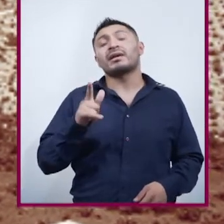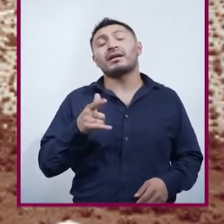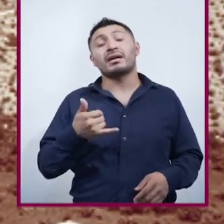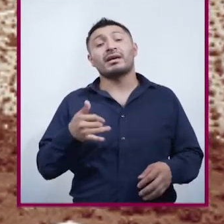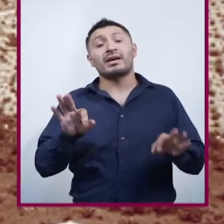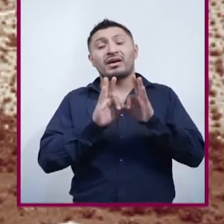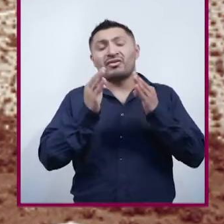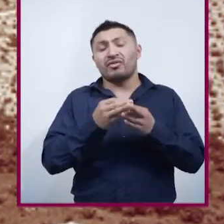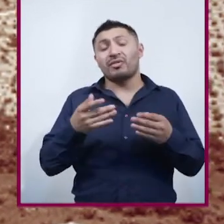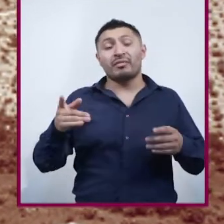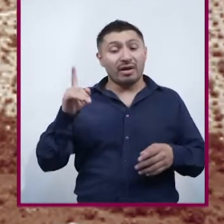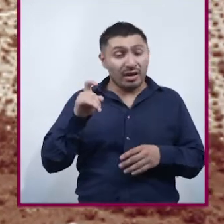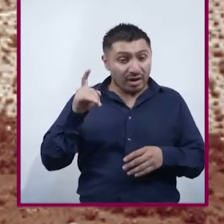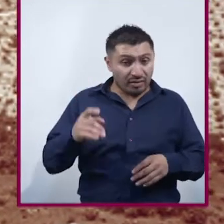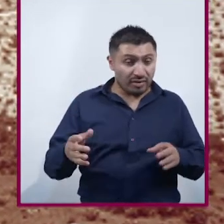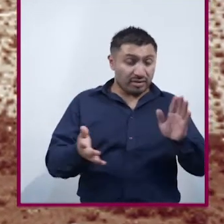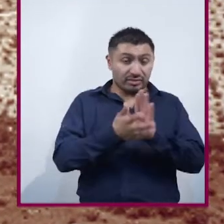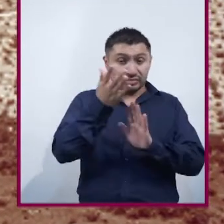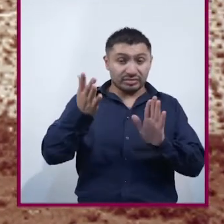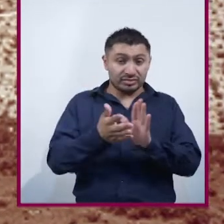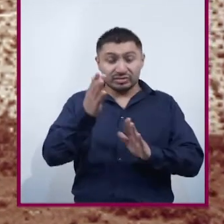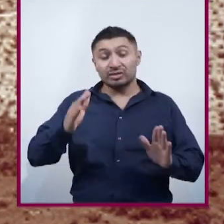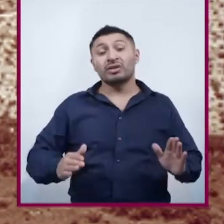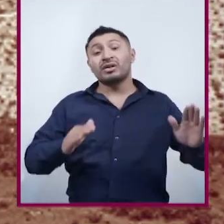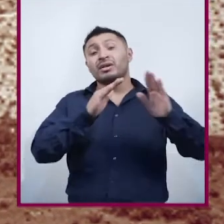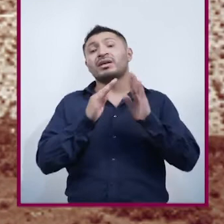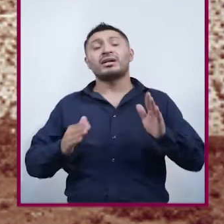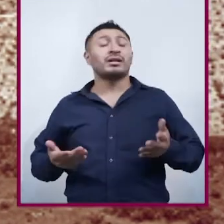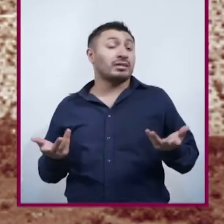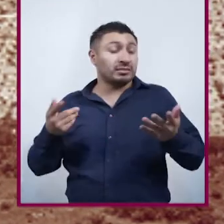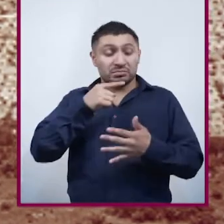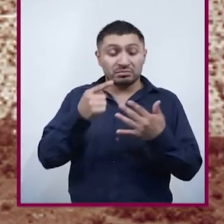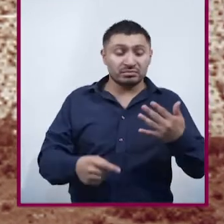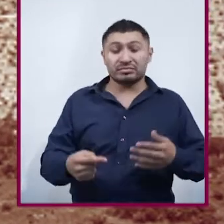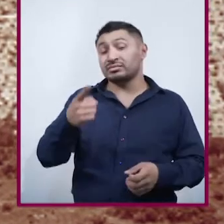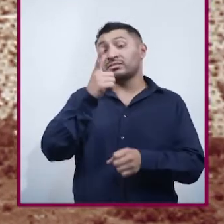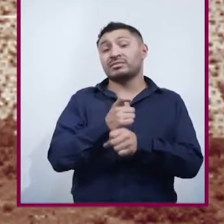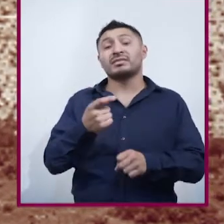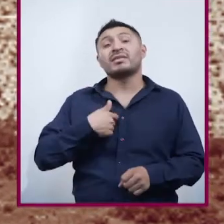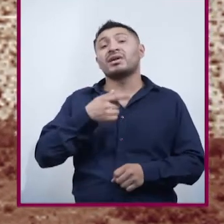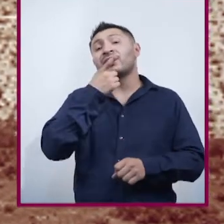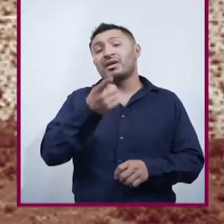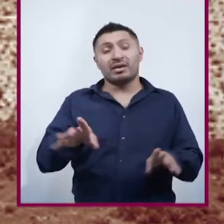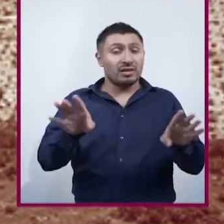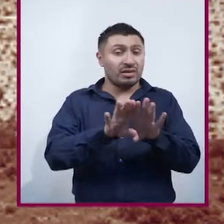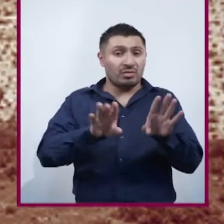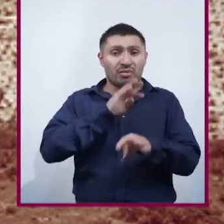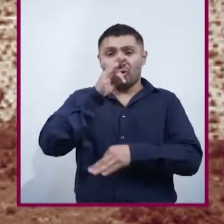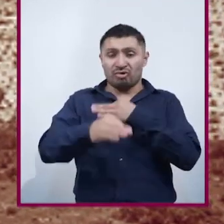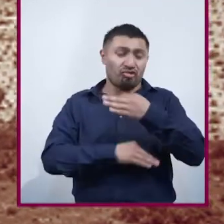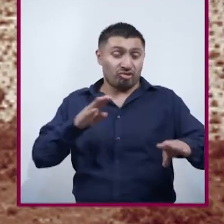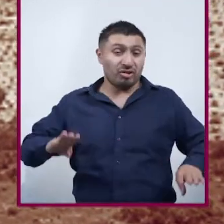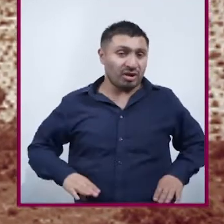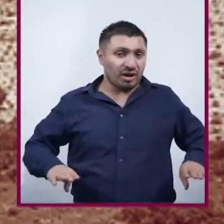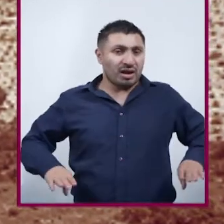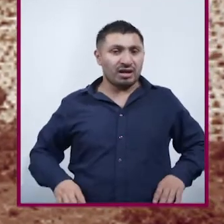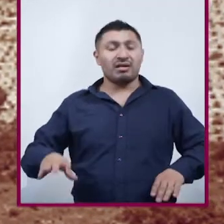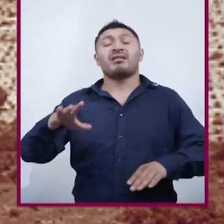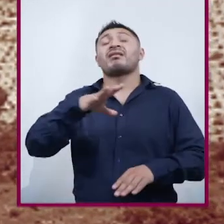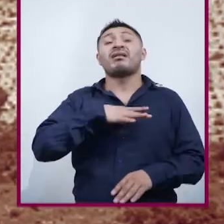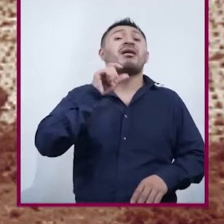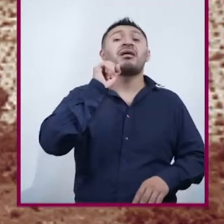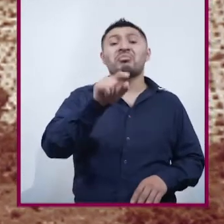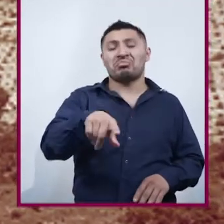magueyes, la forma del cuerpo de agua, la construcción y los cerros. En una primera descripción, podríamos decir que todos los elementos que la